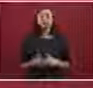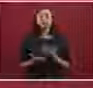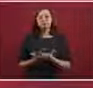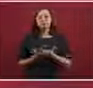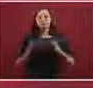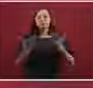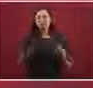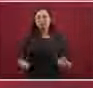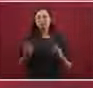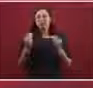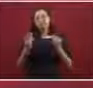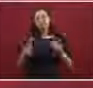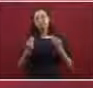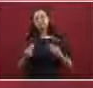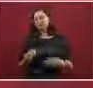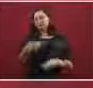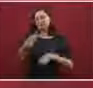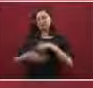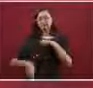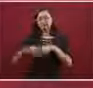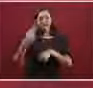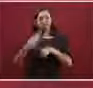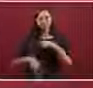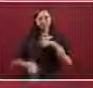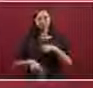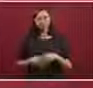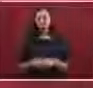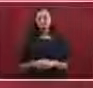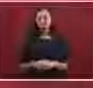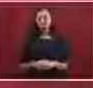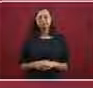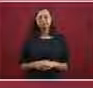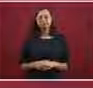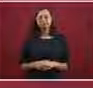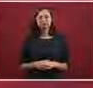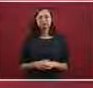perjudicando mucho el que haya